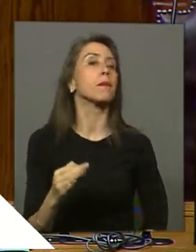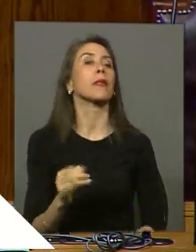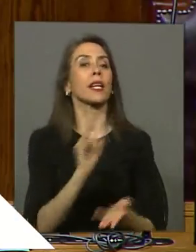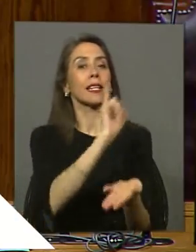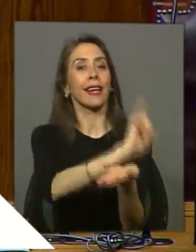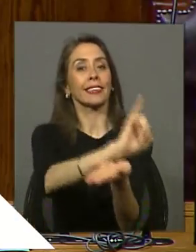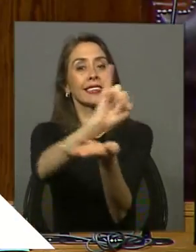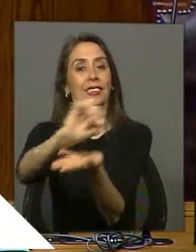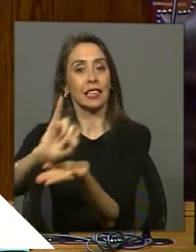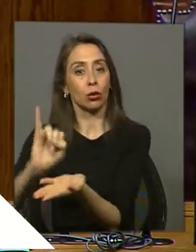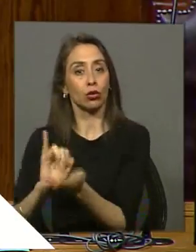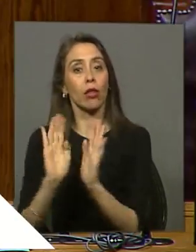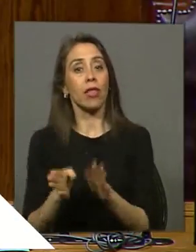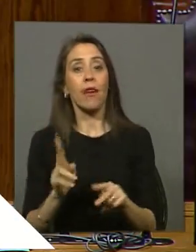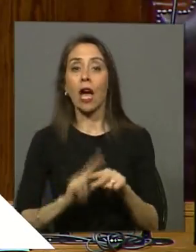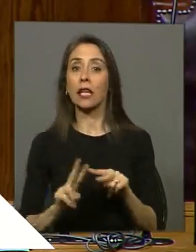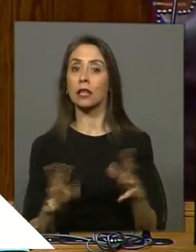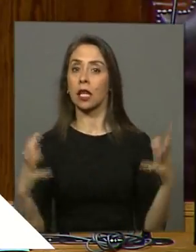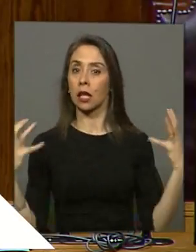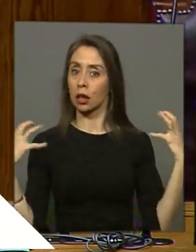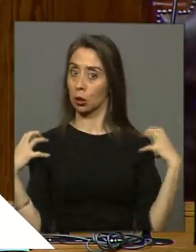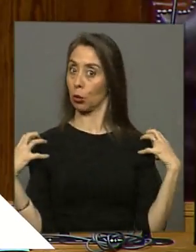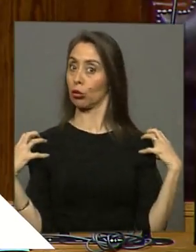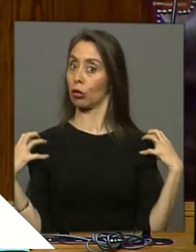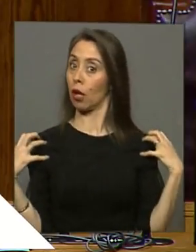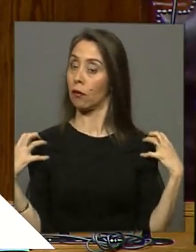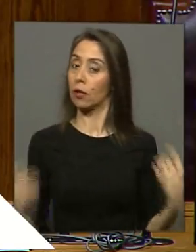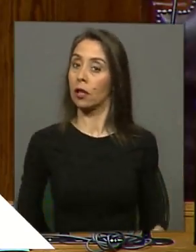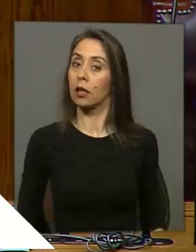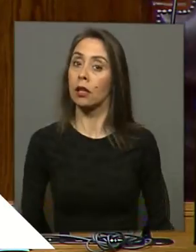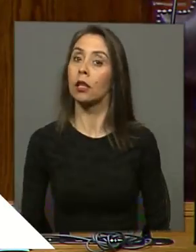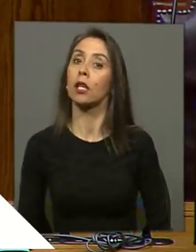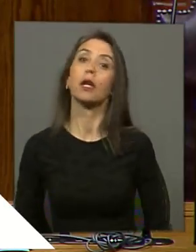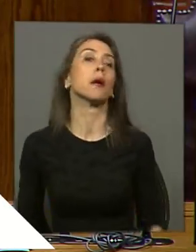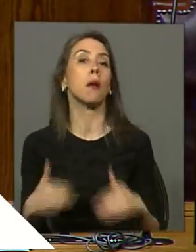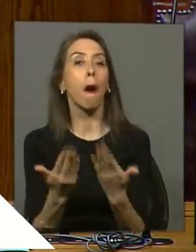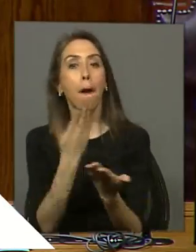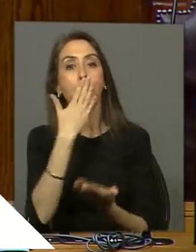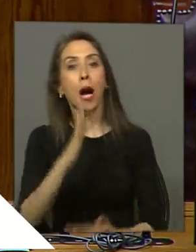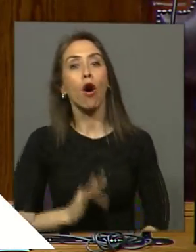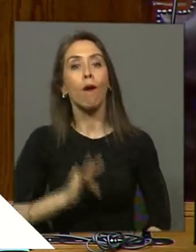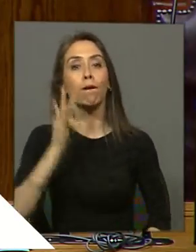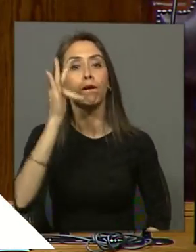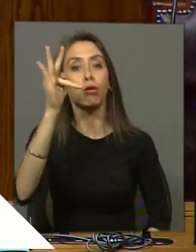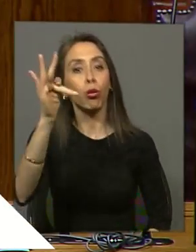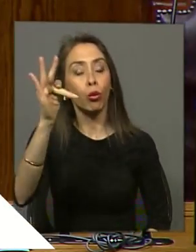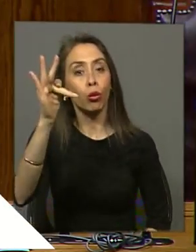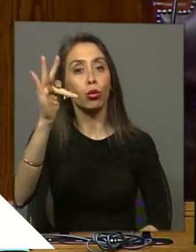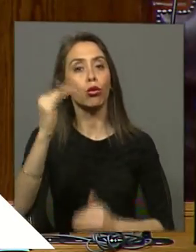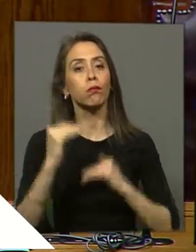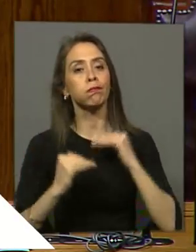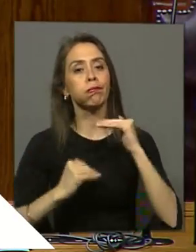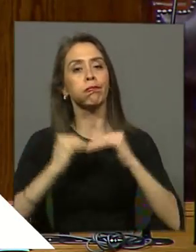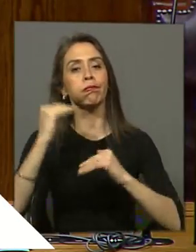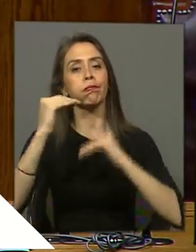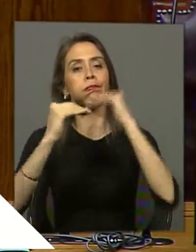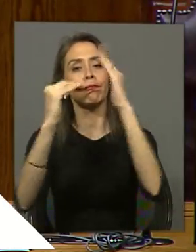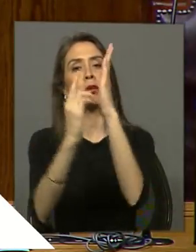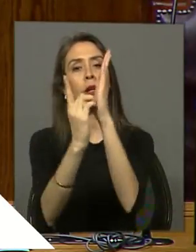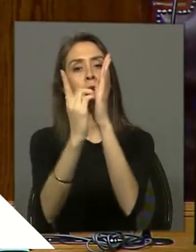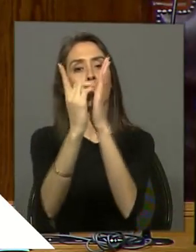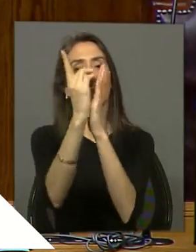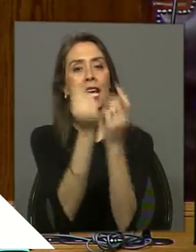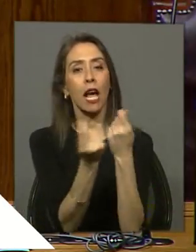institucionales debemos actuar con responsabilidad para generar ese mejor clima para el futuro que permita avanzar efectivamente en un desarrollo